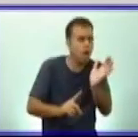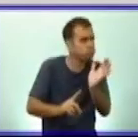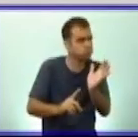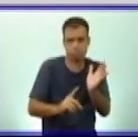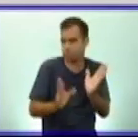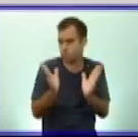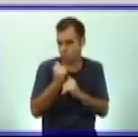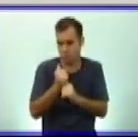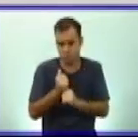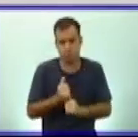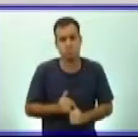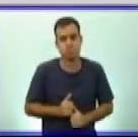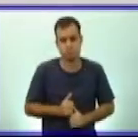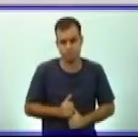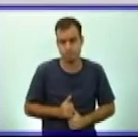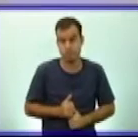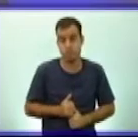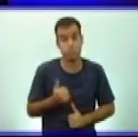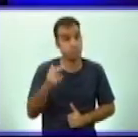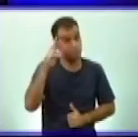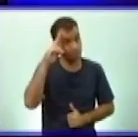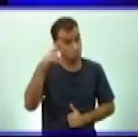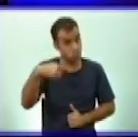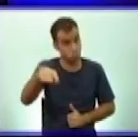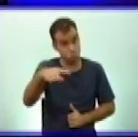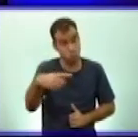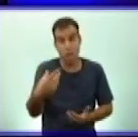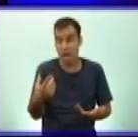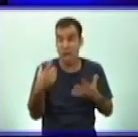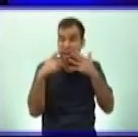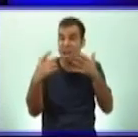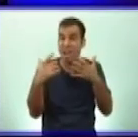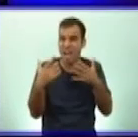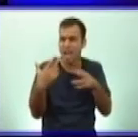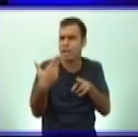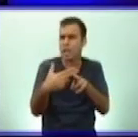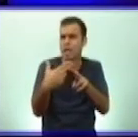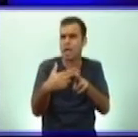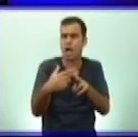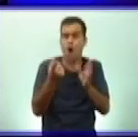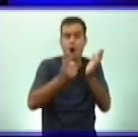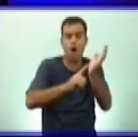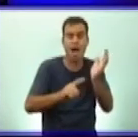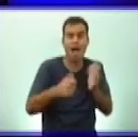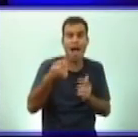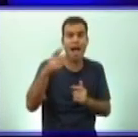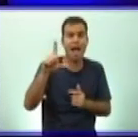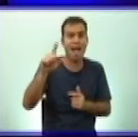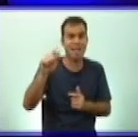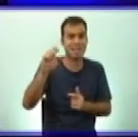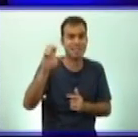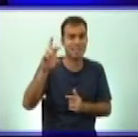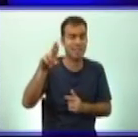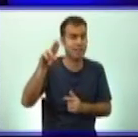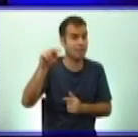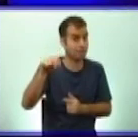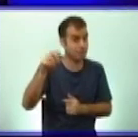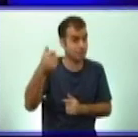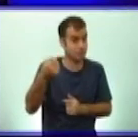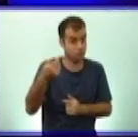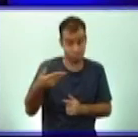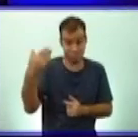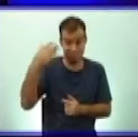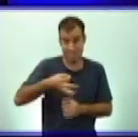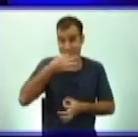a esta altura que recuerden que es importante a qué se denomina corriente alterna, ¿verdad? Lo dije al principio de la clase, ¿verdad?